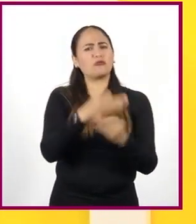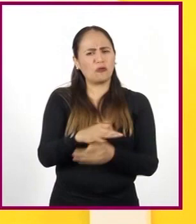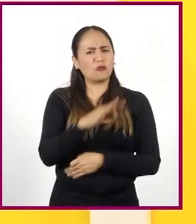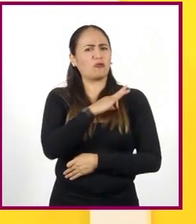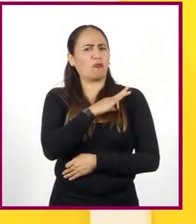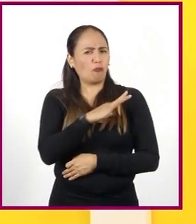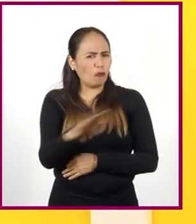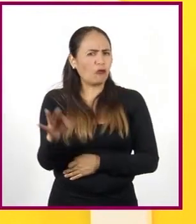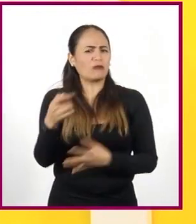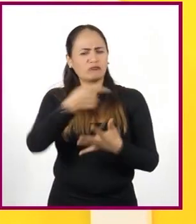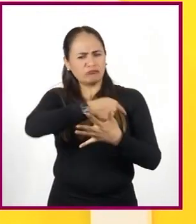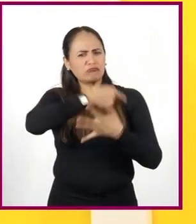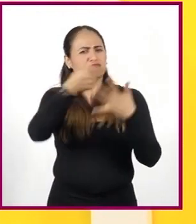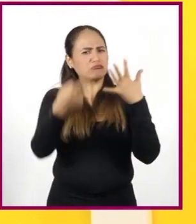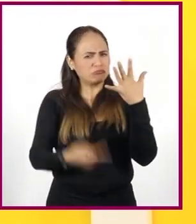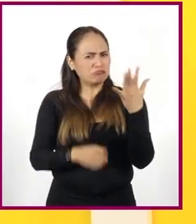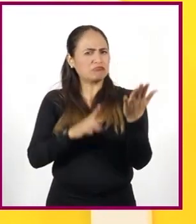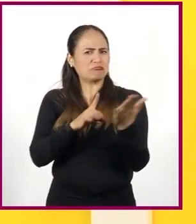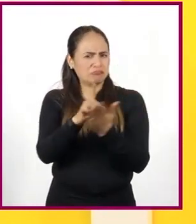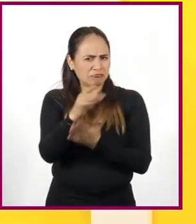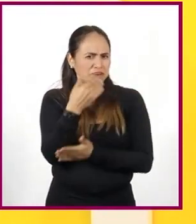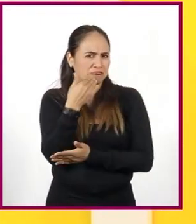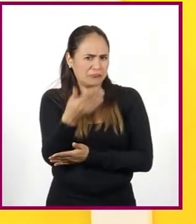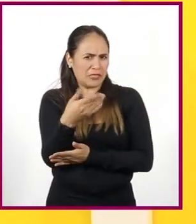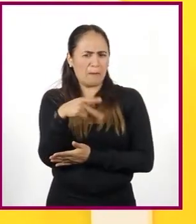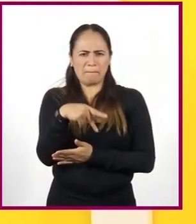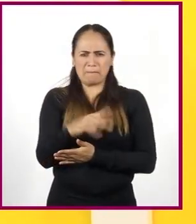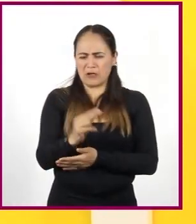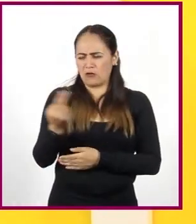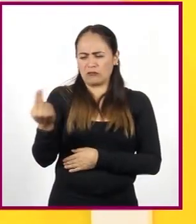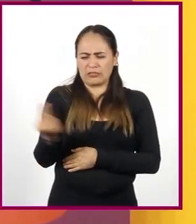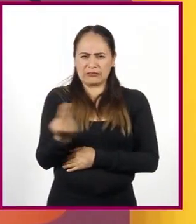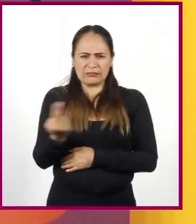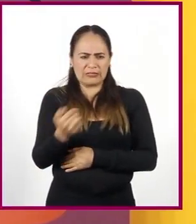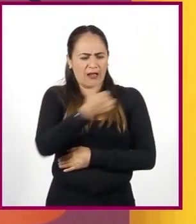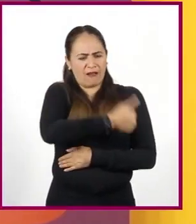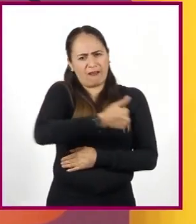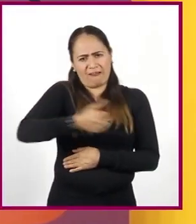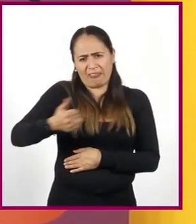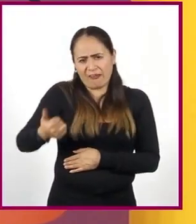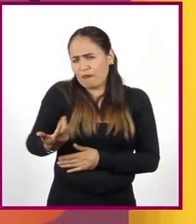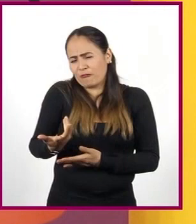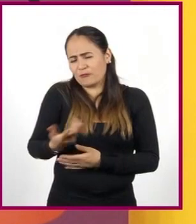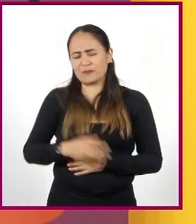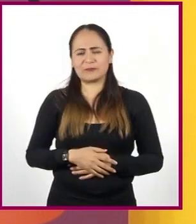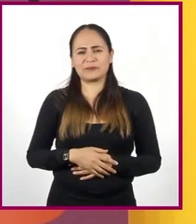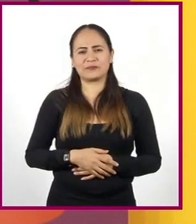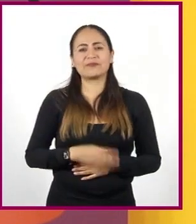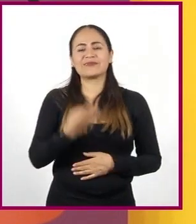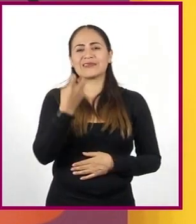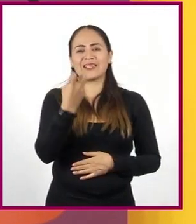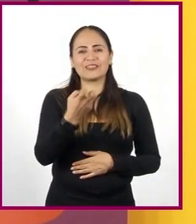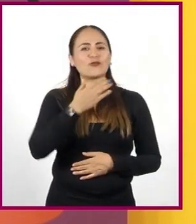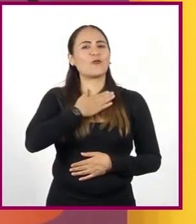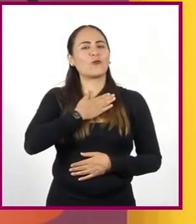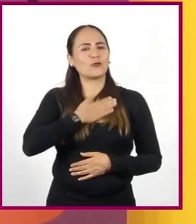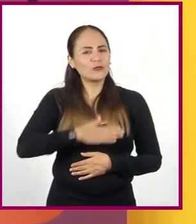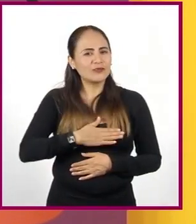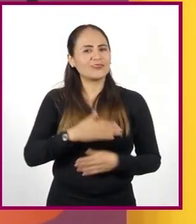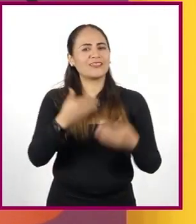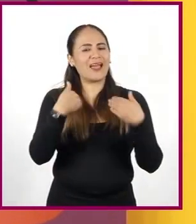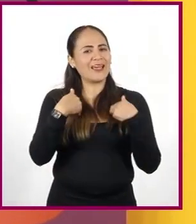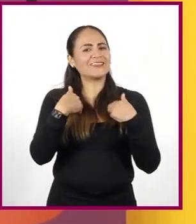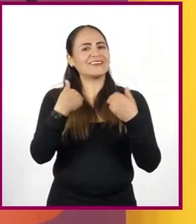mismas posibilidades, pero desde nuestras propias necesidades. Esto incluye el sentido de justicia y comprensión